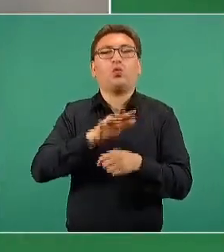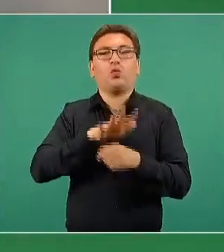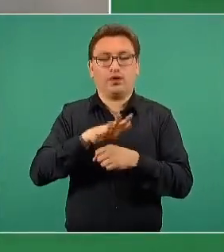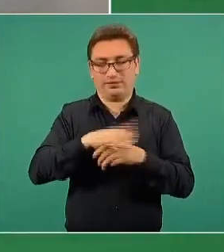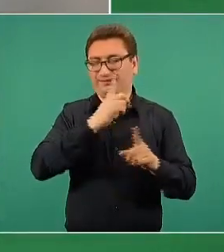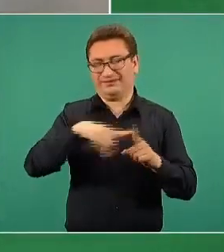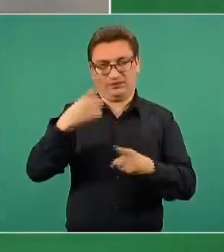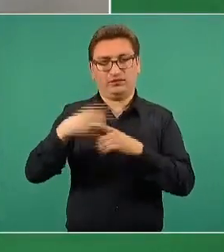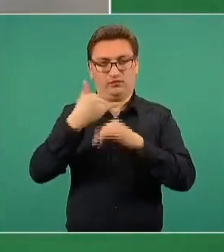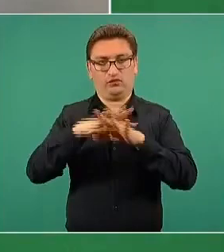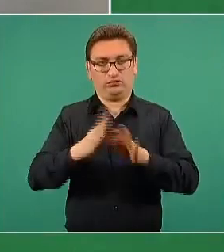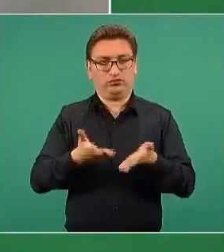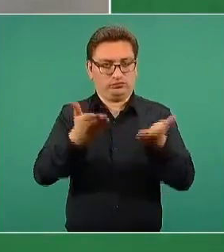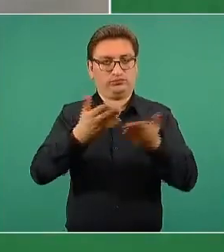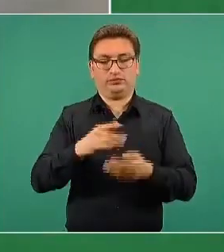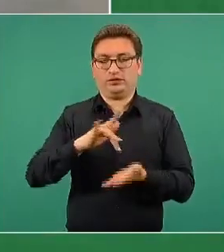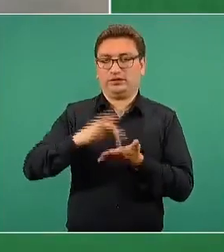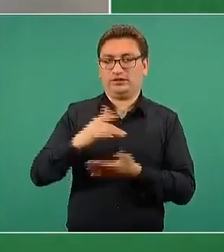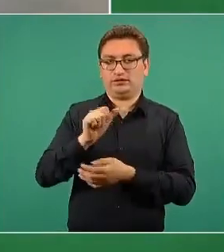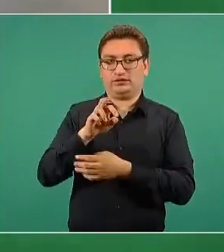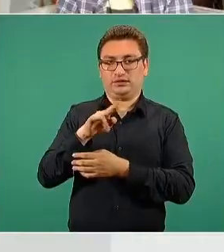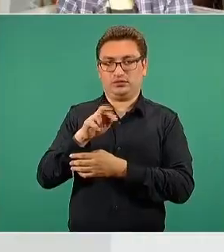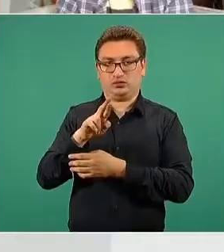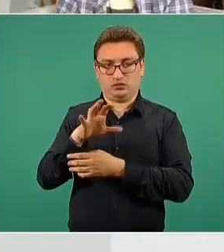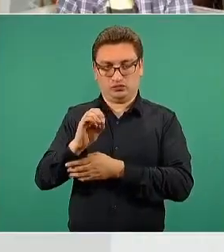etcétera. Muchísimas gracias, Arturo.